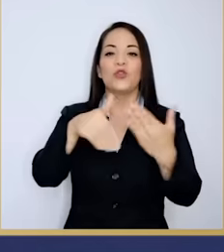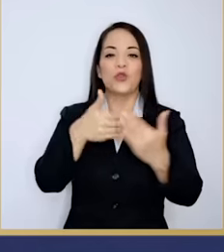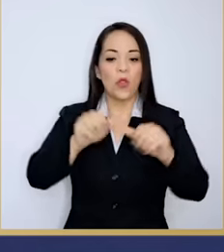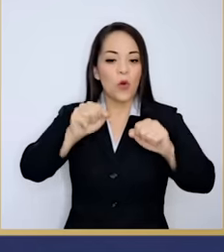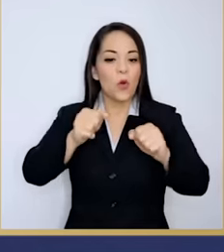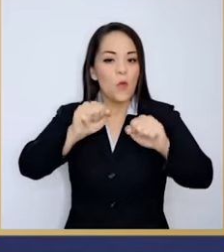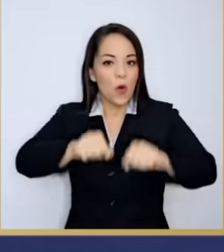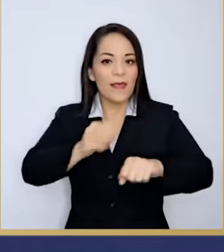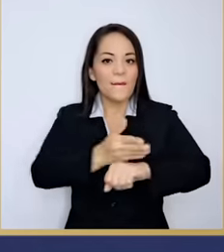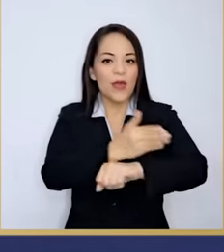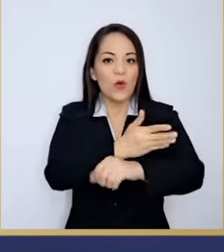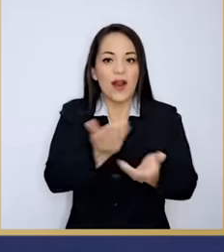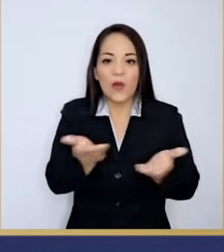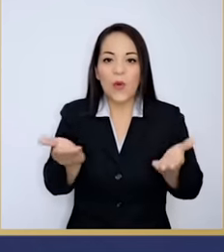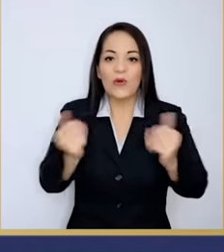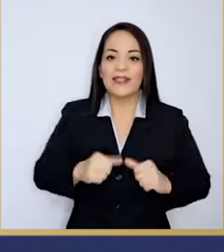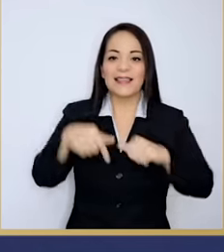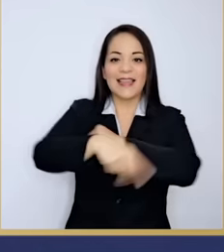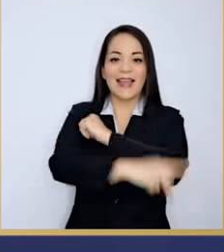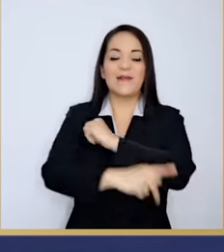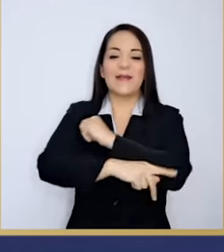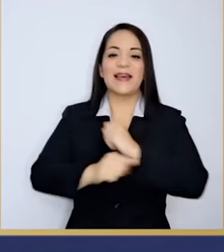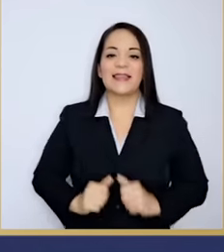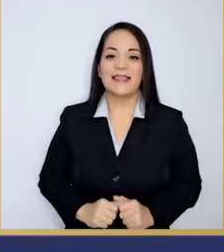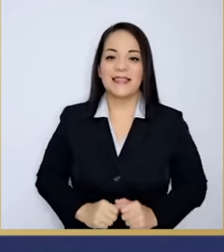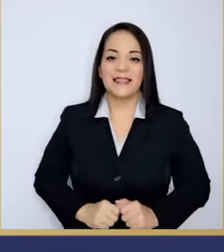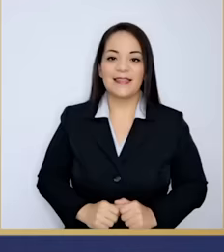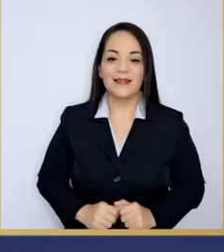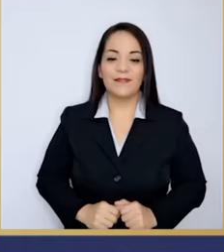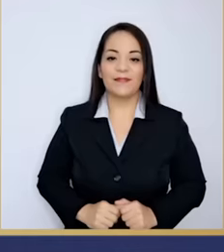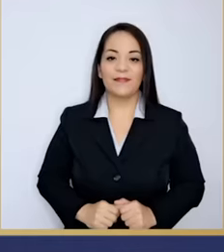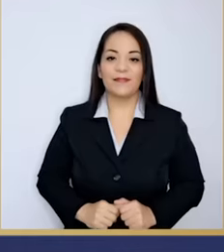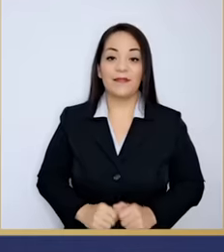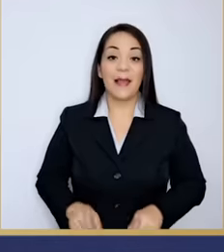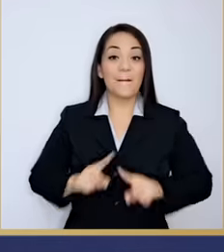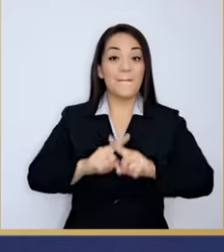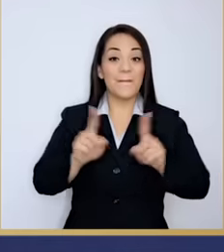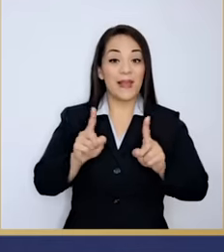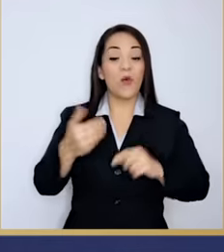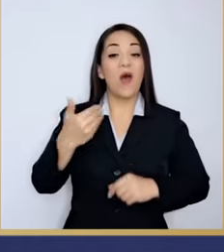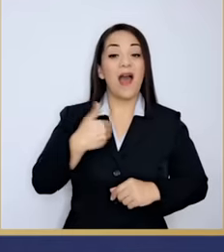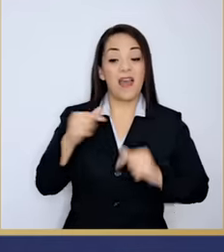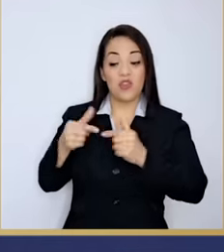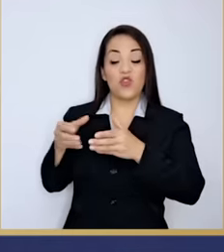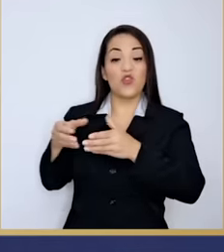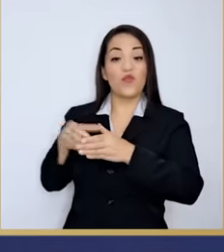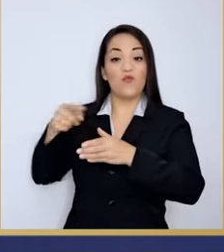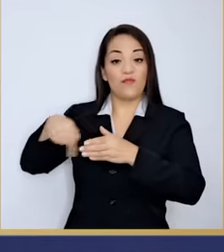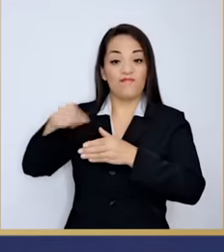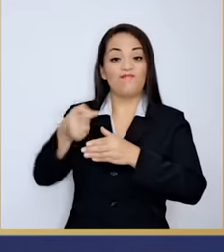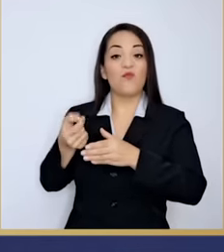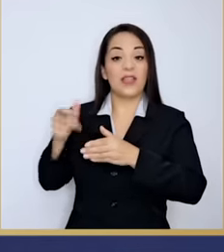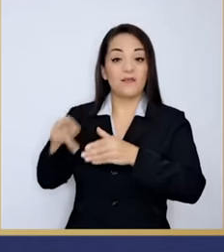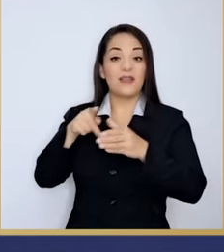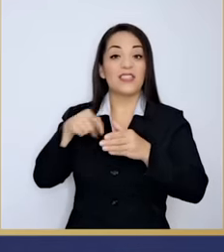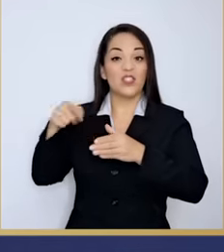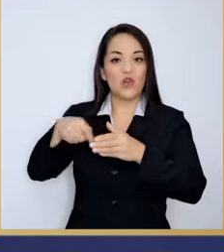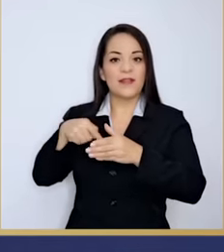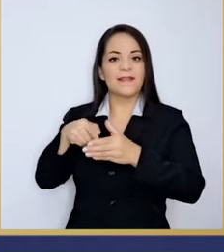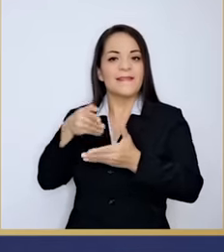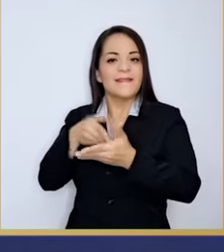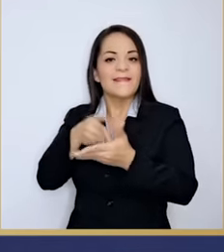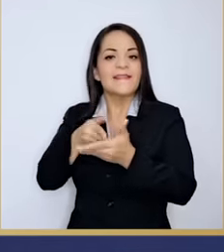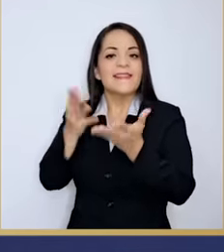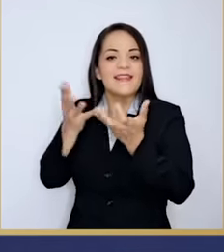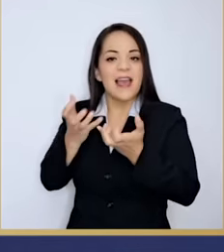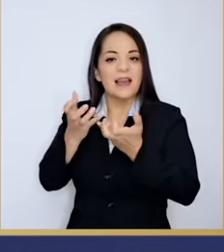Imagínense todo lo que podría mejorar nuestro país si no siguieran empecinados